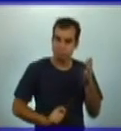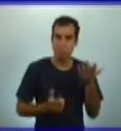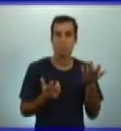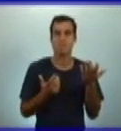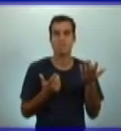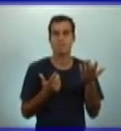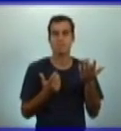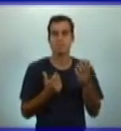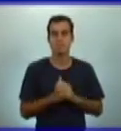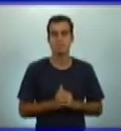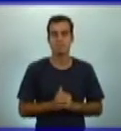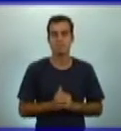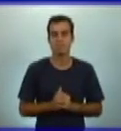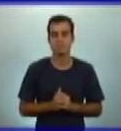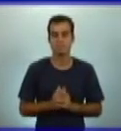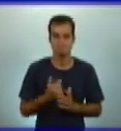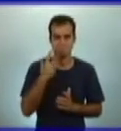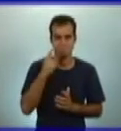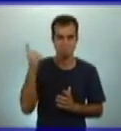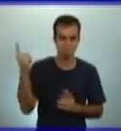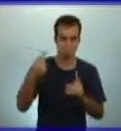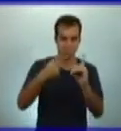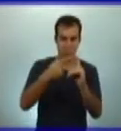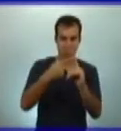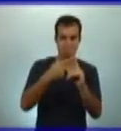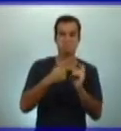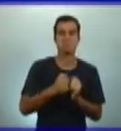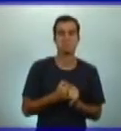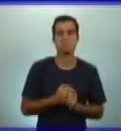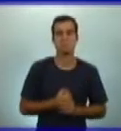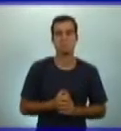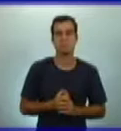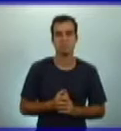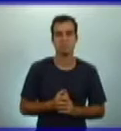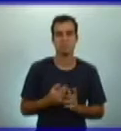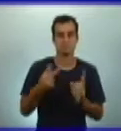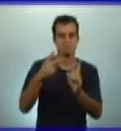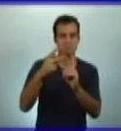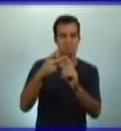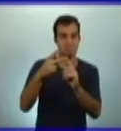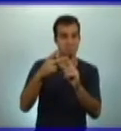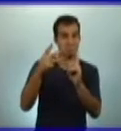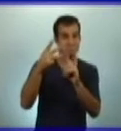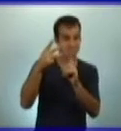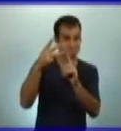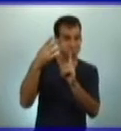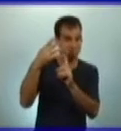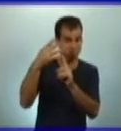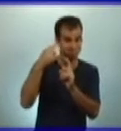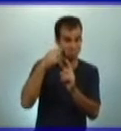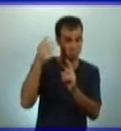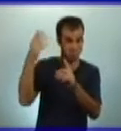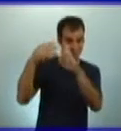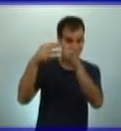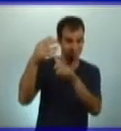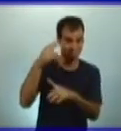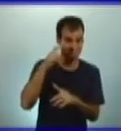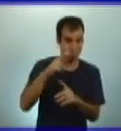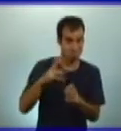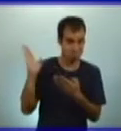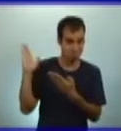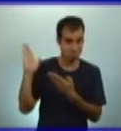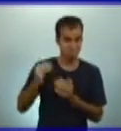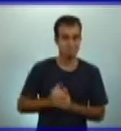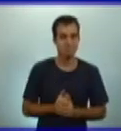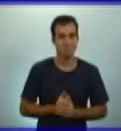con sobrepaso y, como ven, en un lugar, en dos lugares, en más de dos lugares inclusive, consecutivo y alterno. Y la